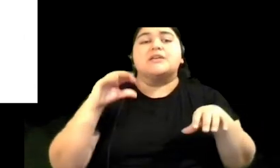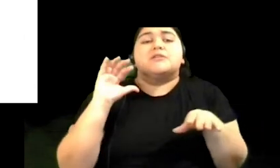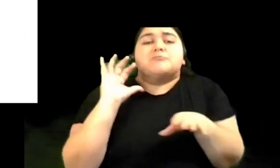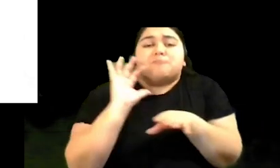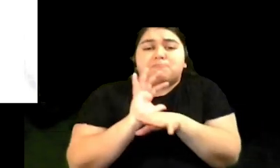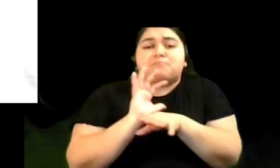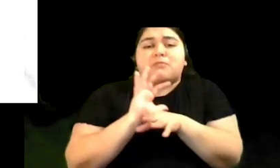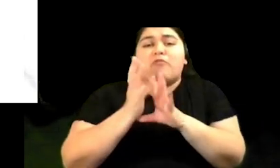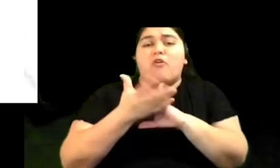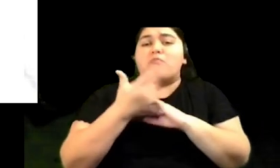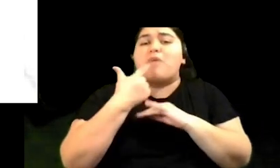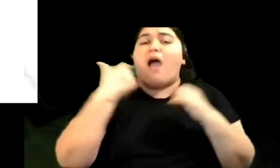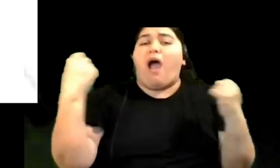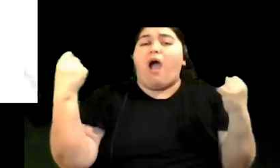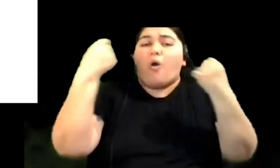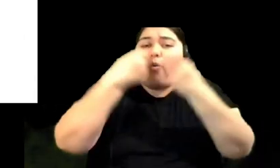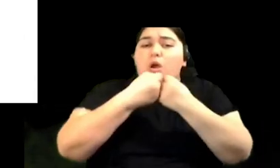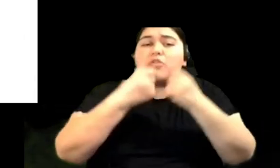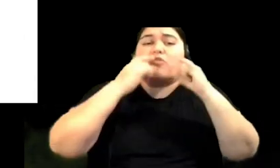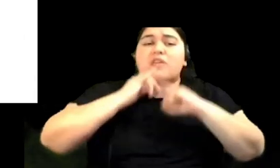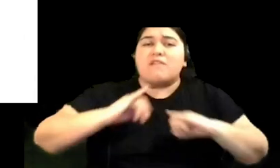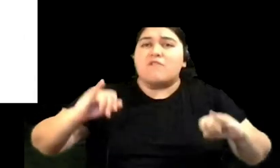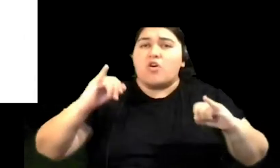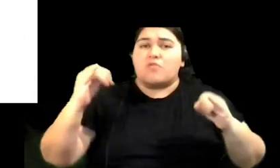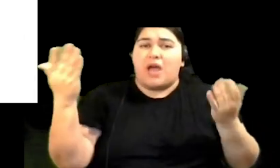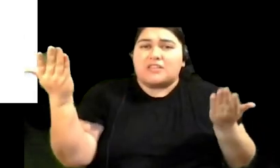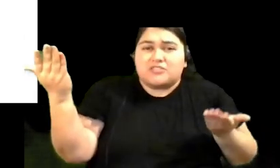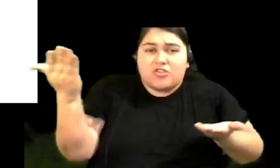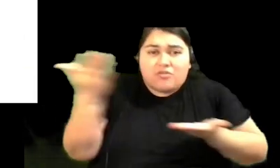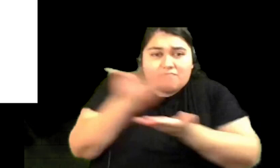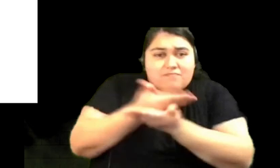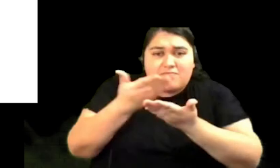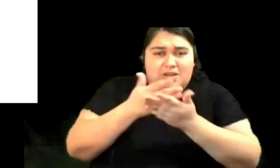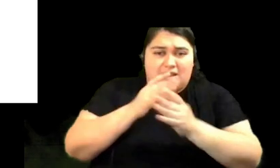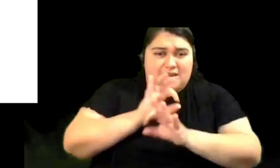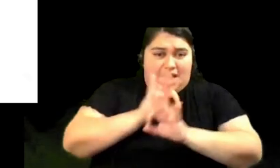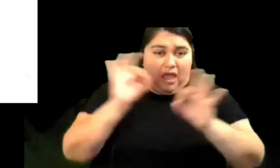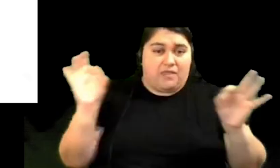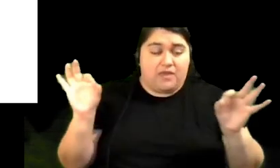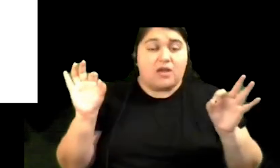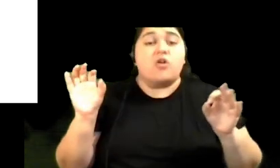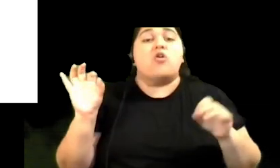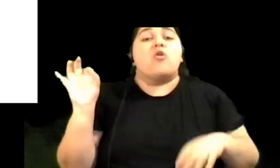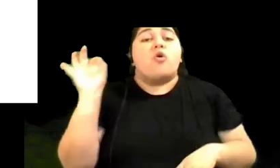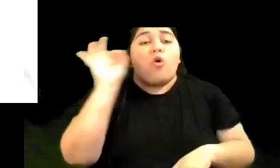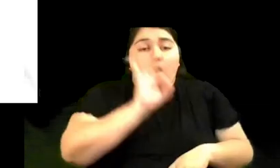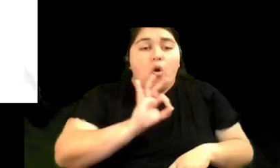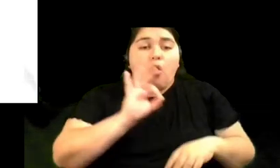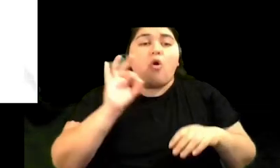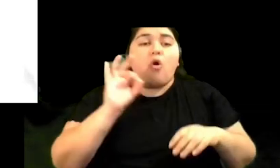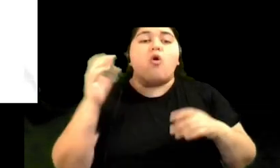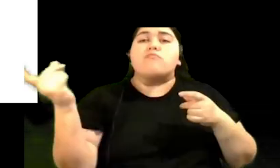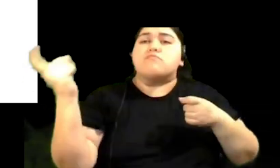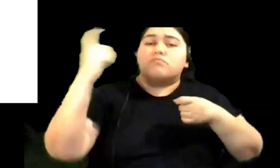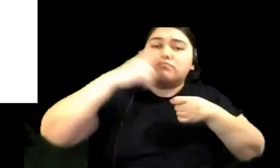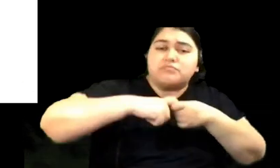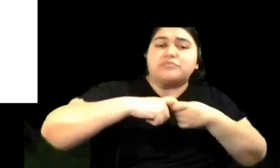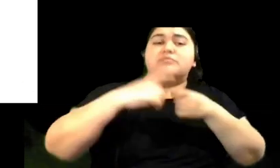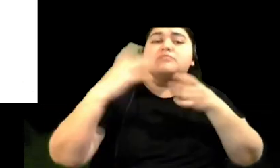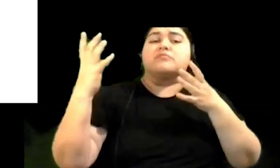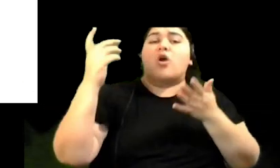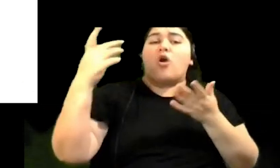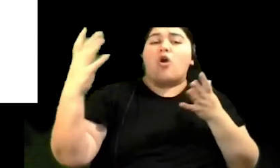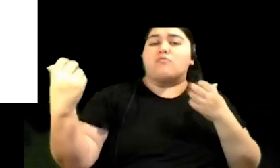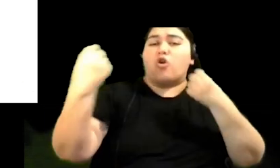un acuerdo de intercambio de información en materia tributaria o que hayan suscrito convenio para evitar doble